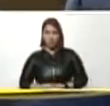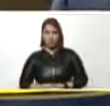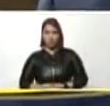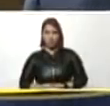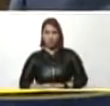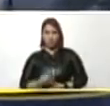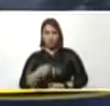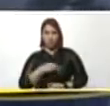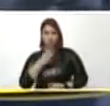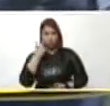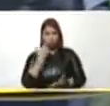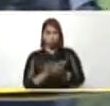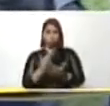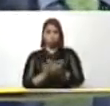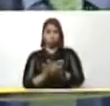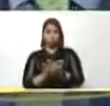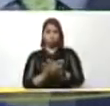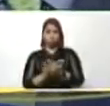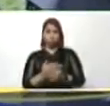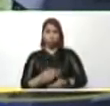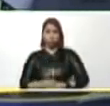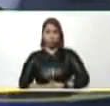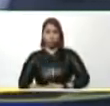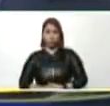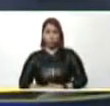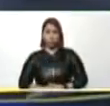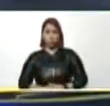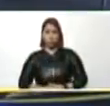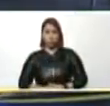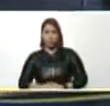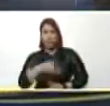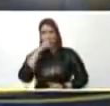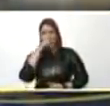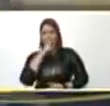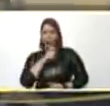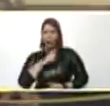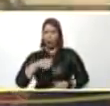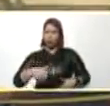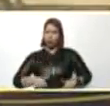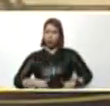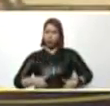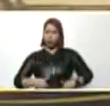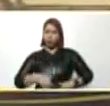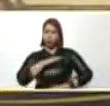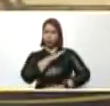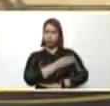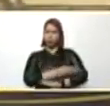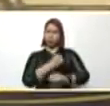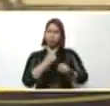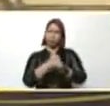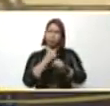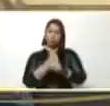Hemos sido testigos de un año de intenso trabajo,